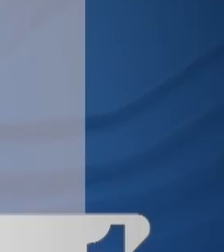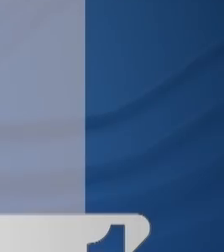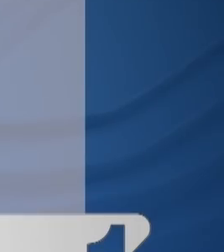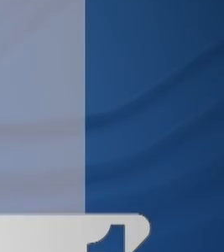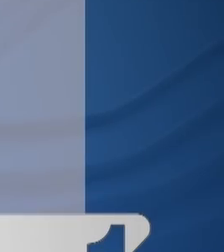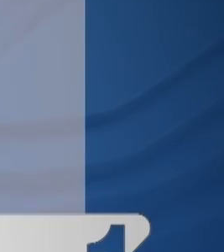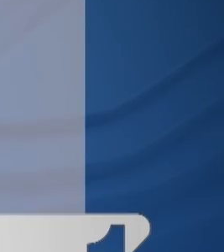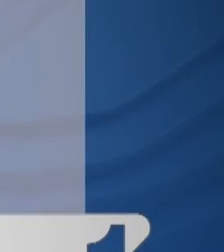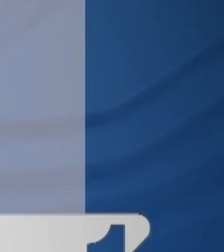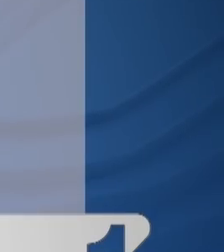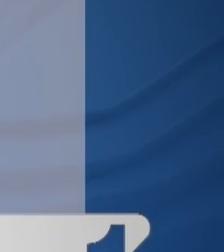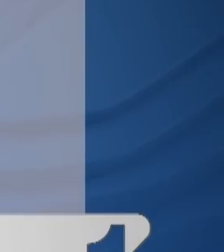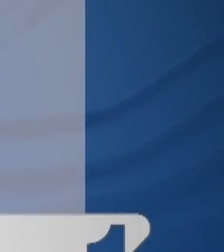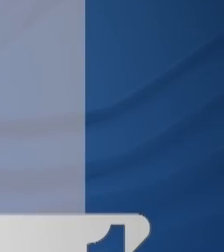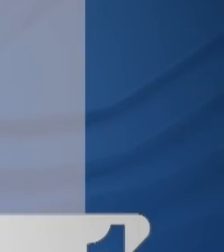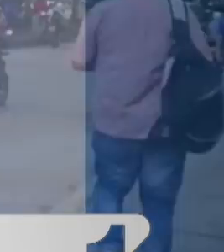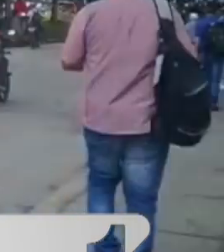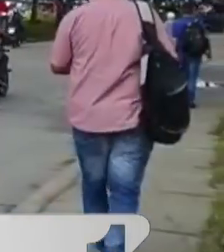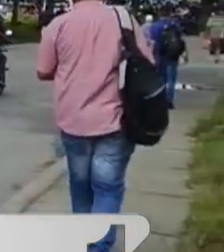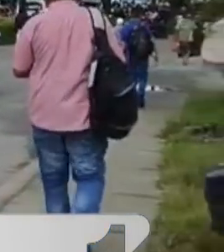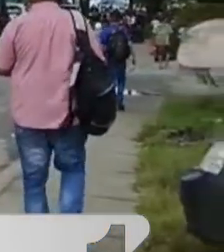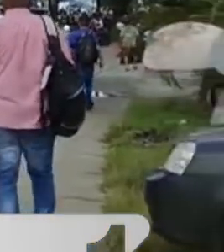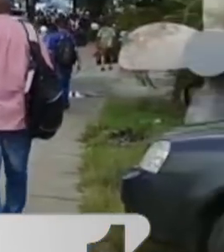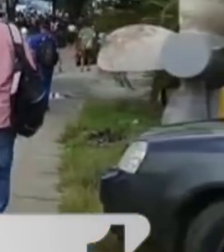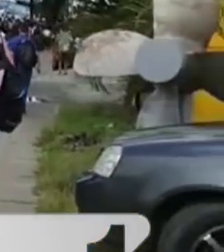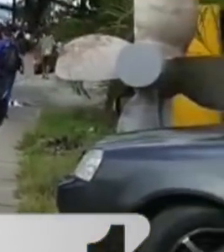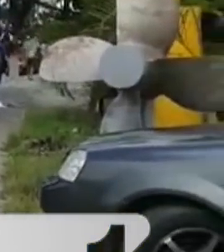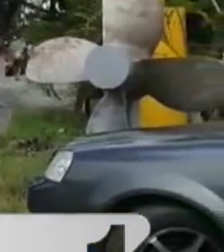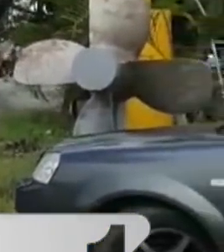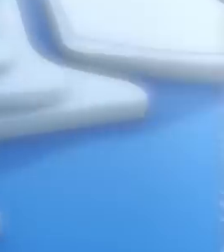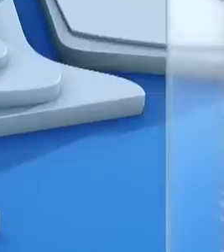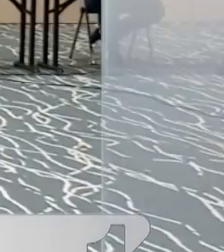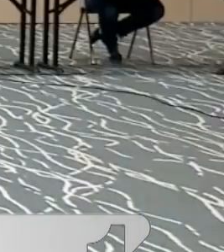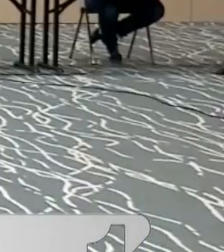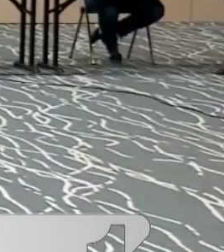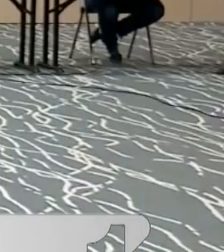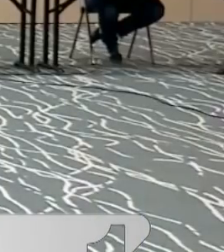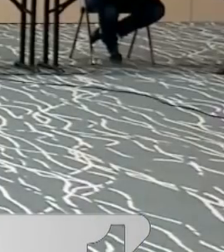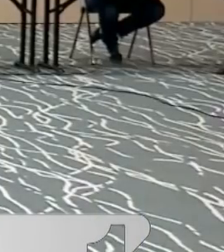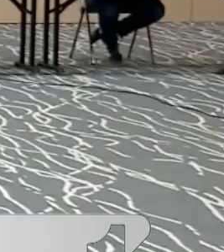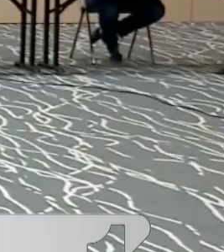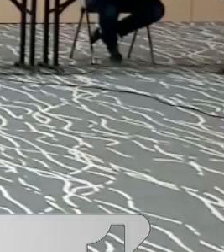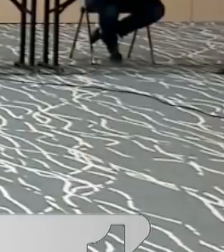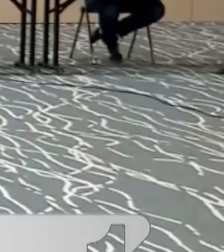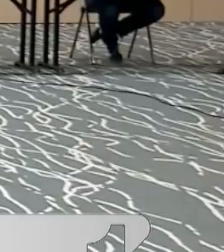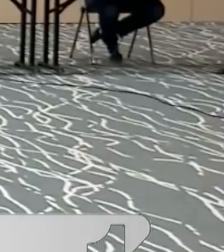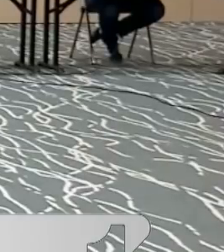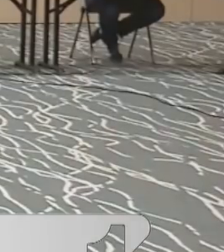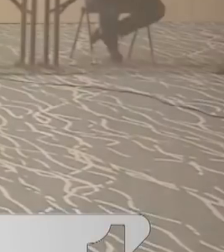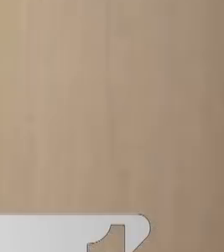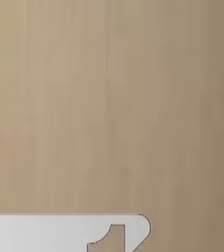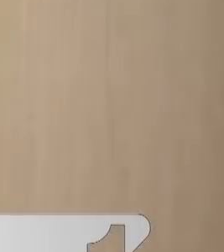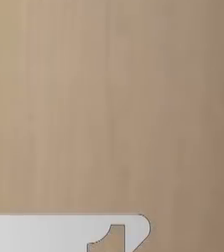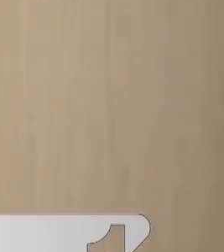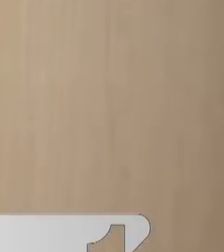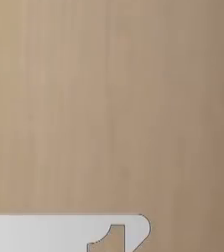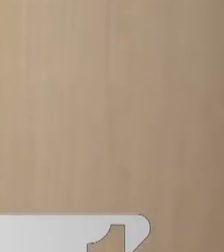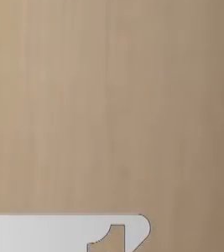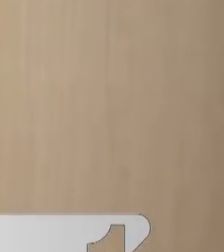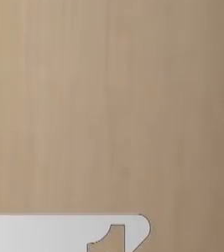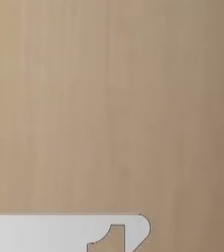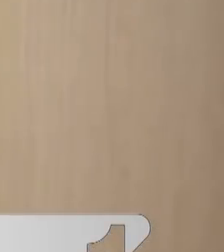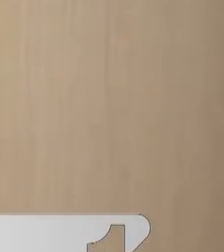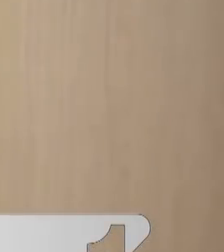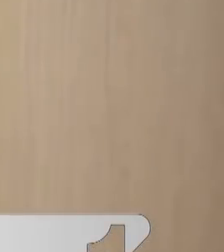se mantienen más de 20 bloqueos. Es la región más afectada. Advertencia del presidente Duque, es una declaración